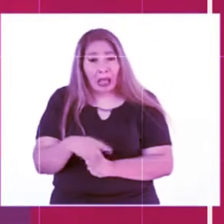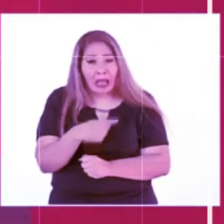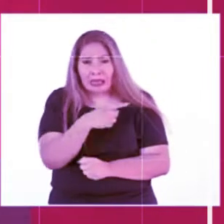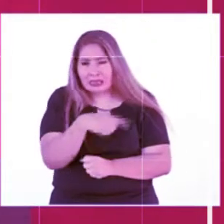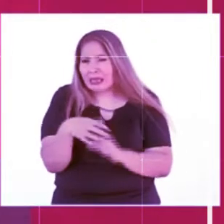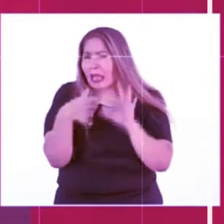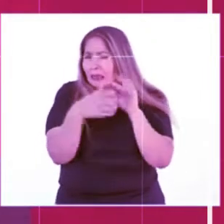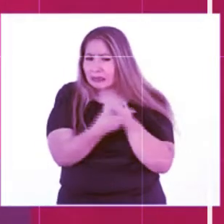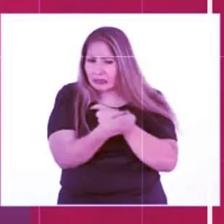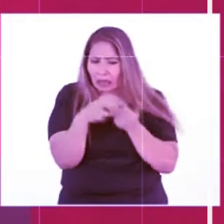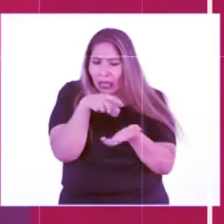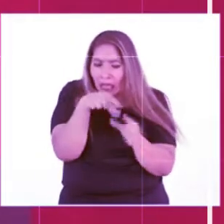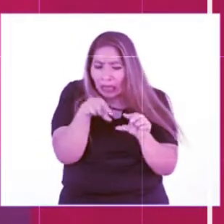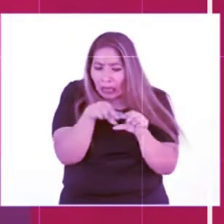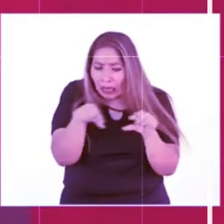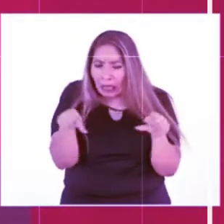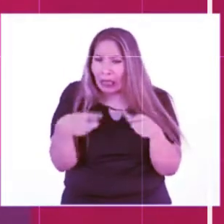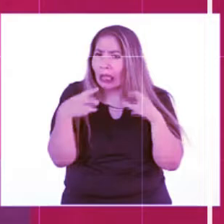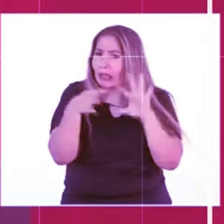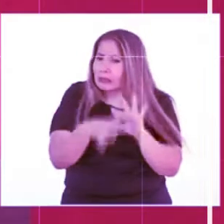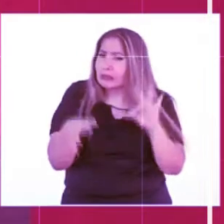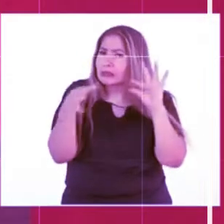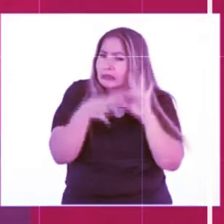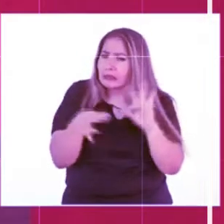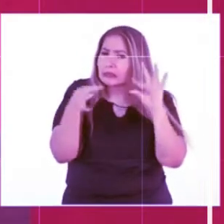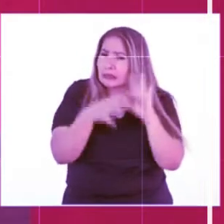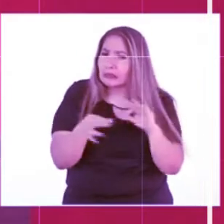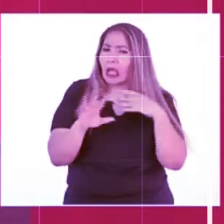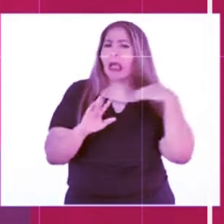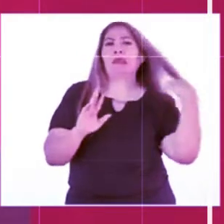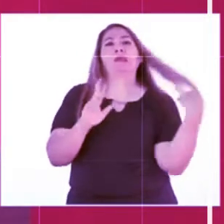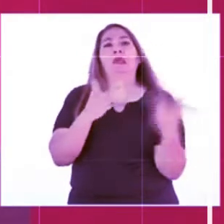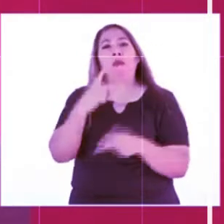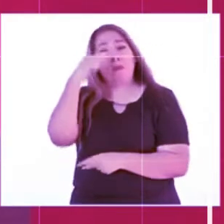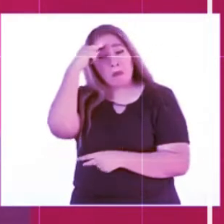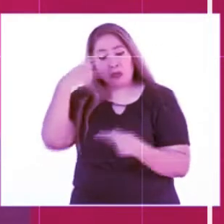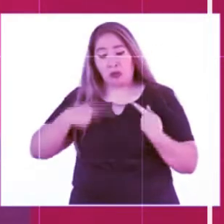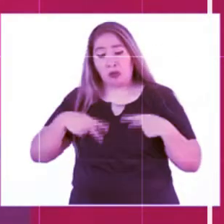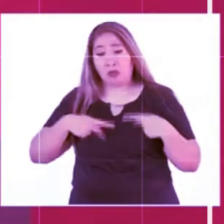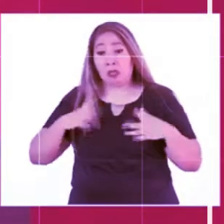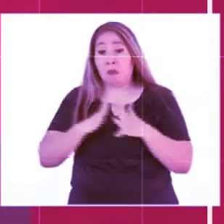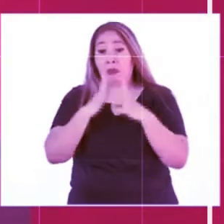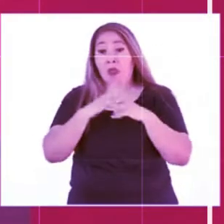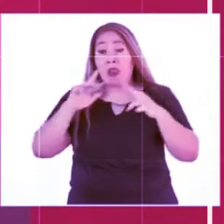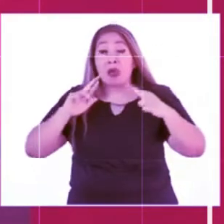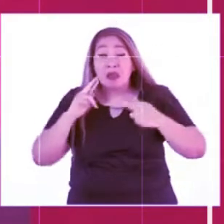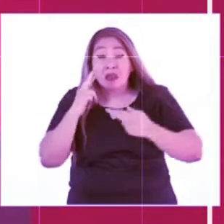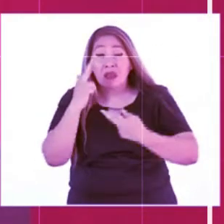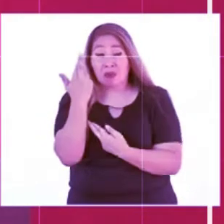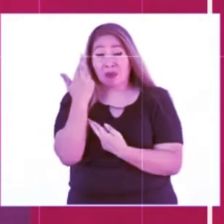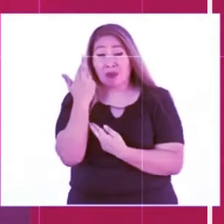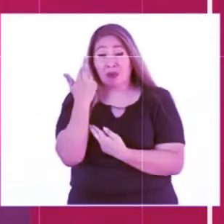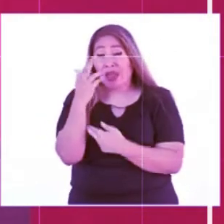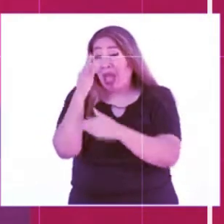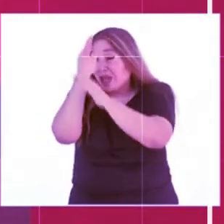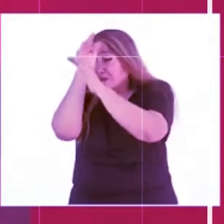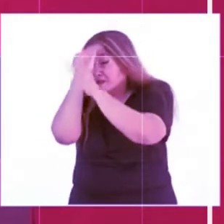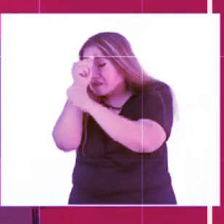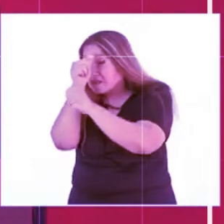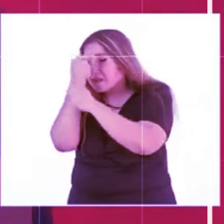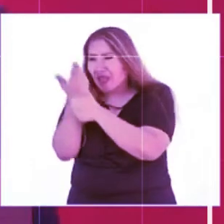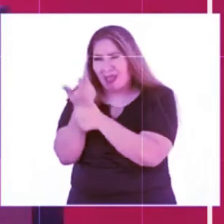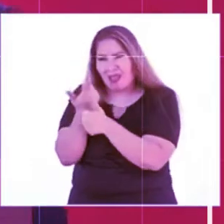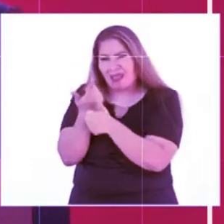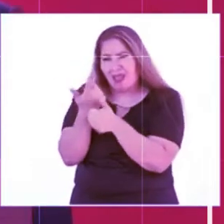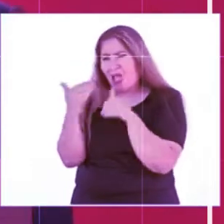Esto explica que revolucionarios y reaccionarios coincidieran en